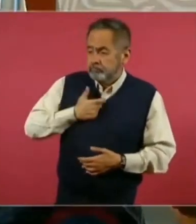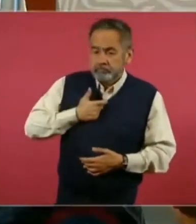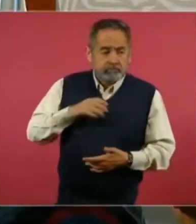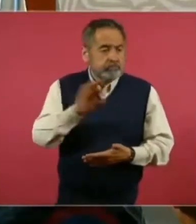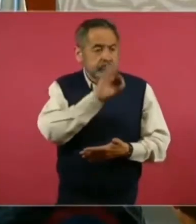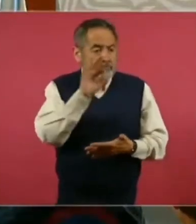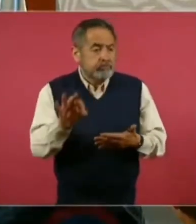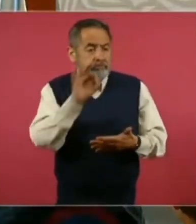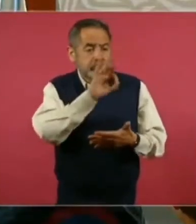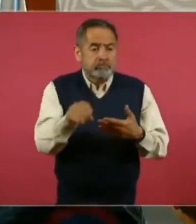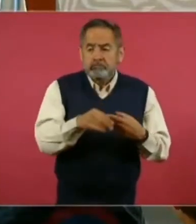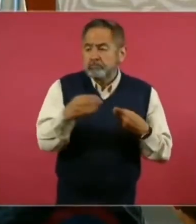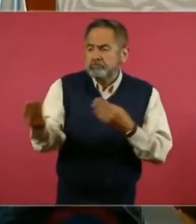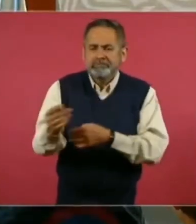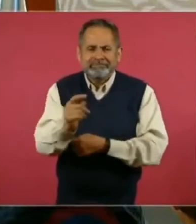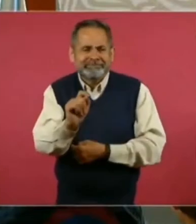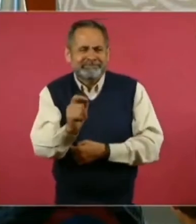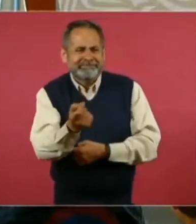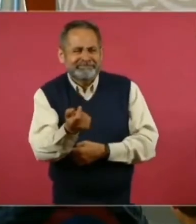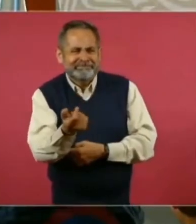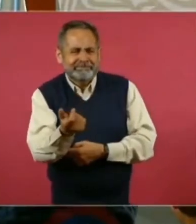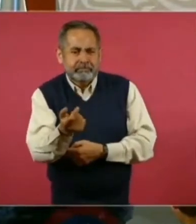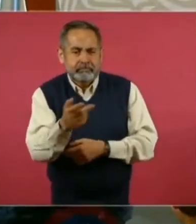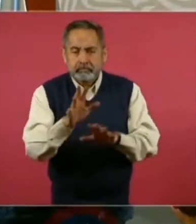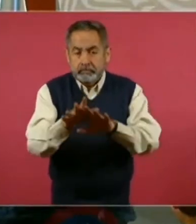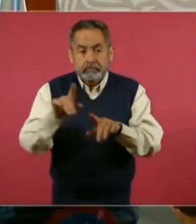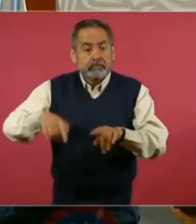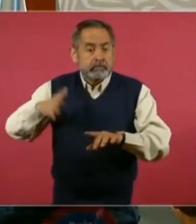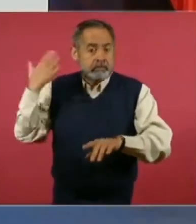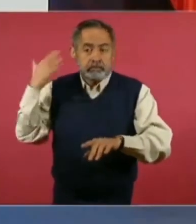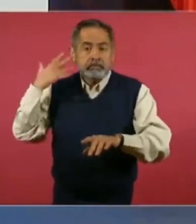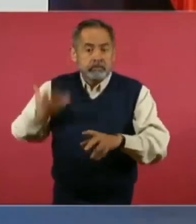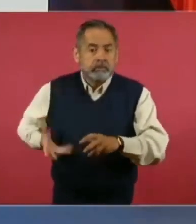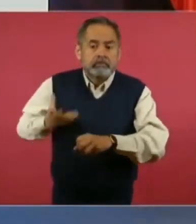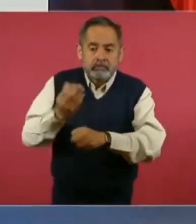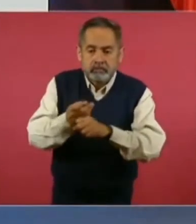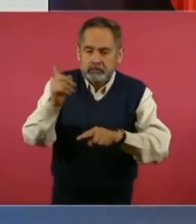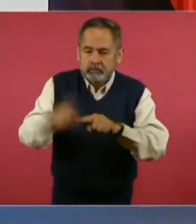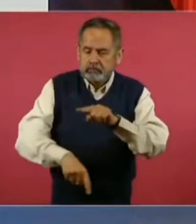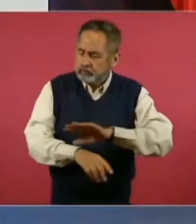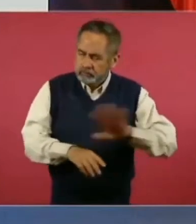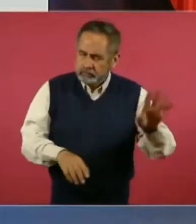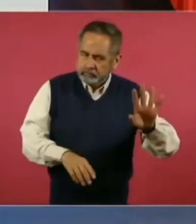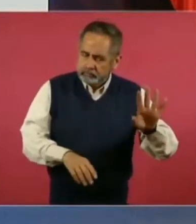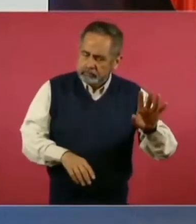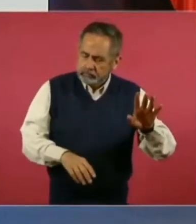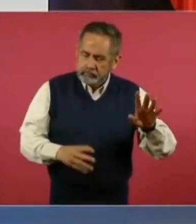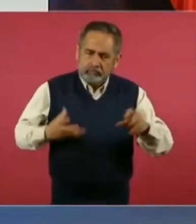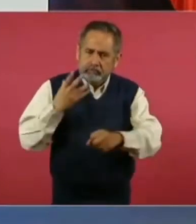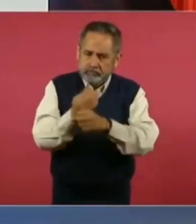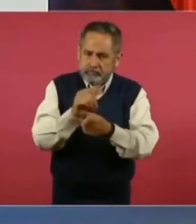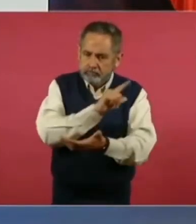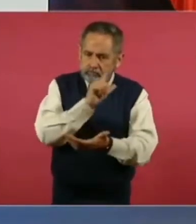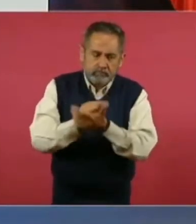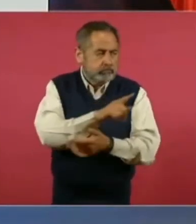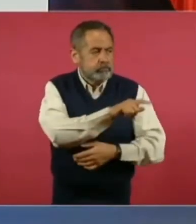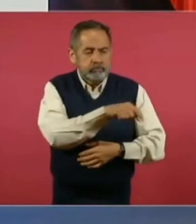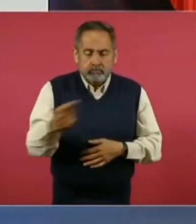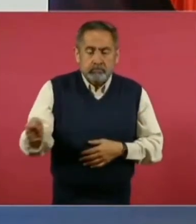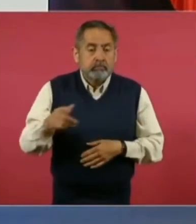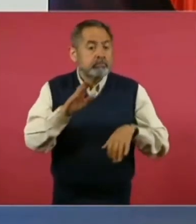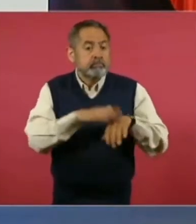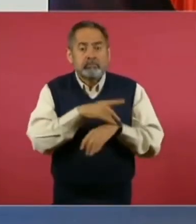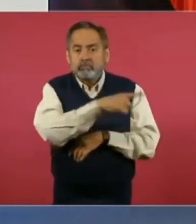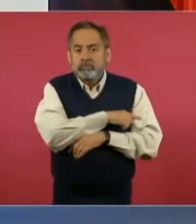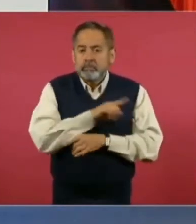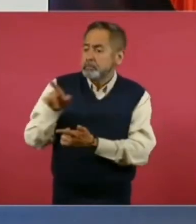rentabilidad a los derechohabientes. Sobre esto lo corregimos ya, porque las comisiones que le